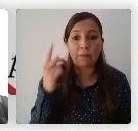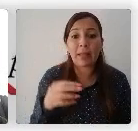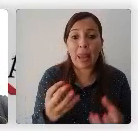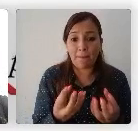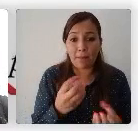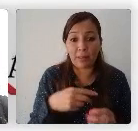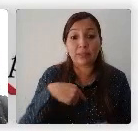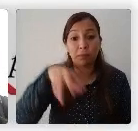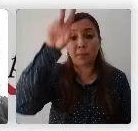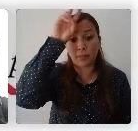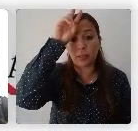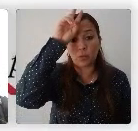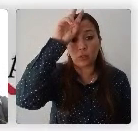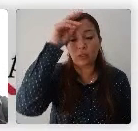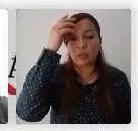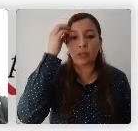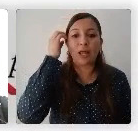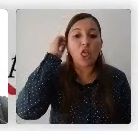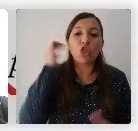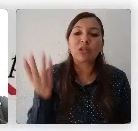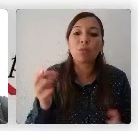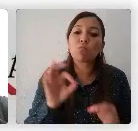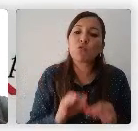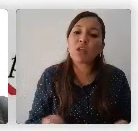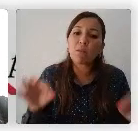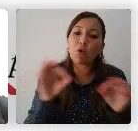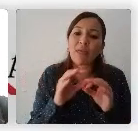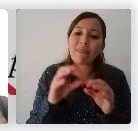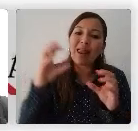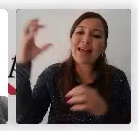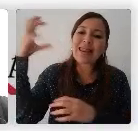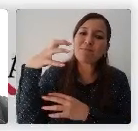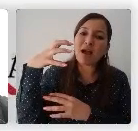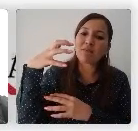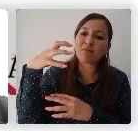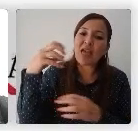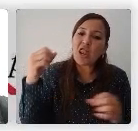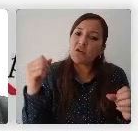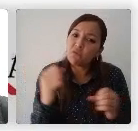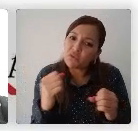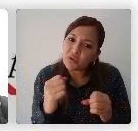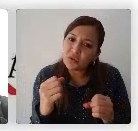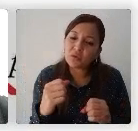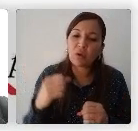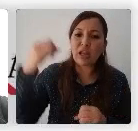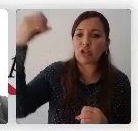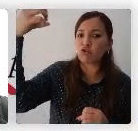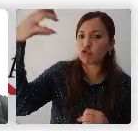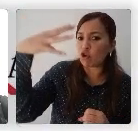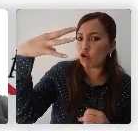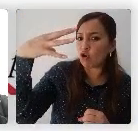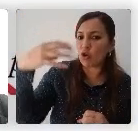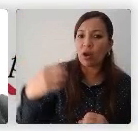espacio, los microclimas que cuenta este lugar, ¿no? Hacen propicia que, obviamente,